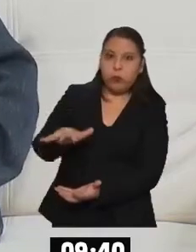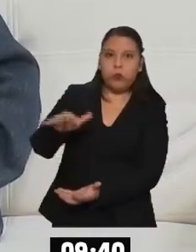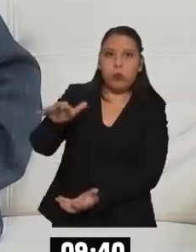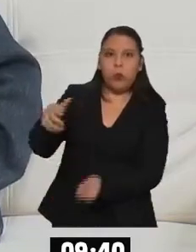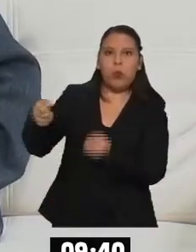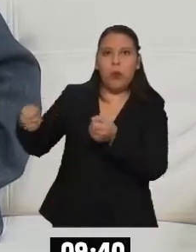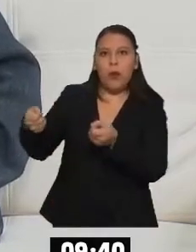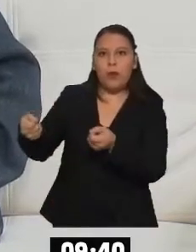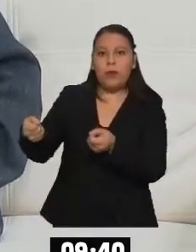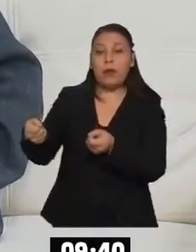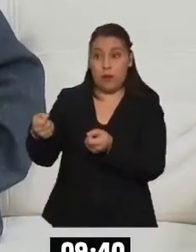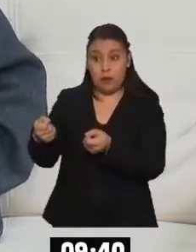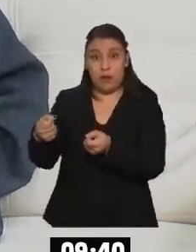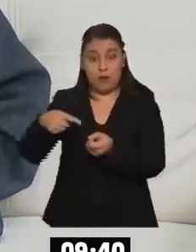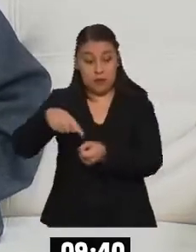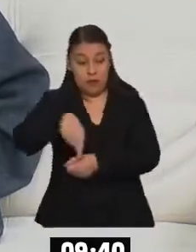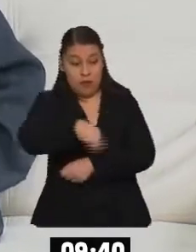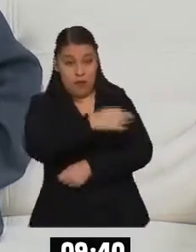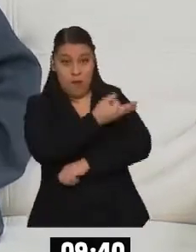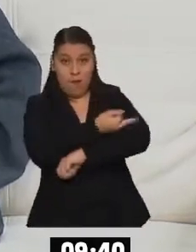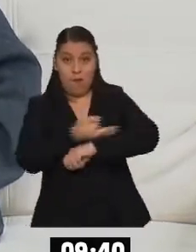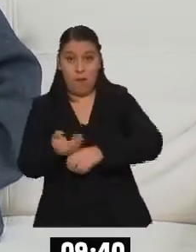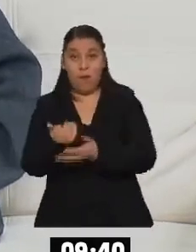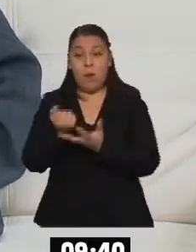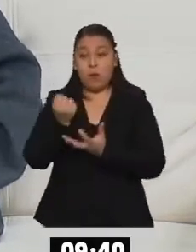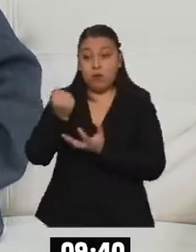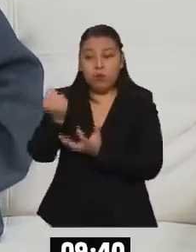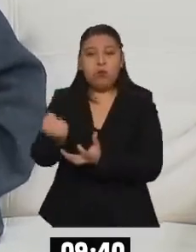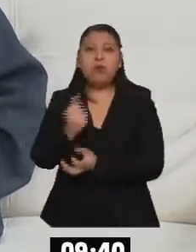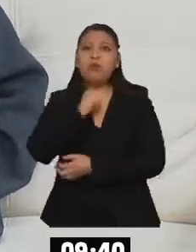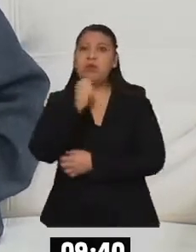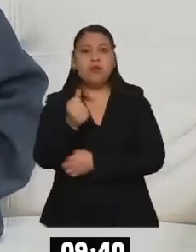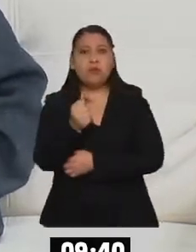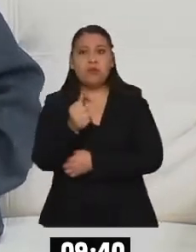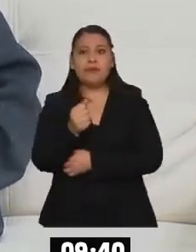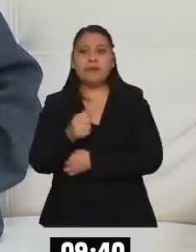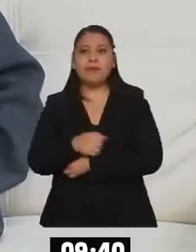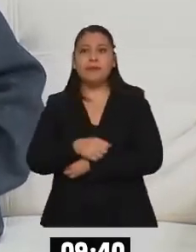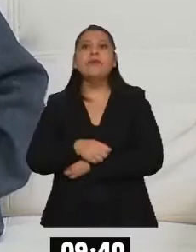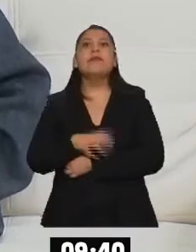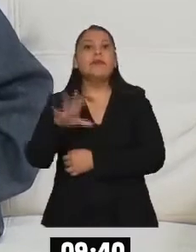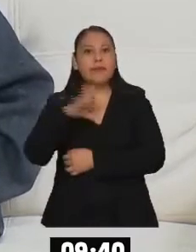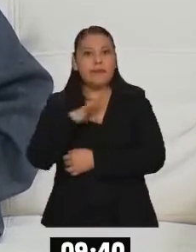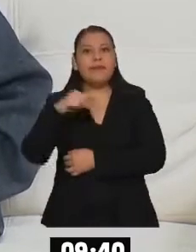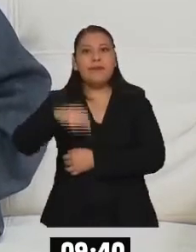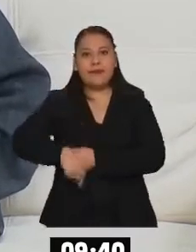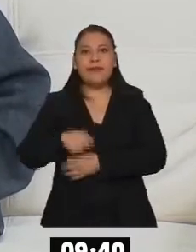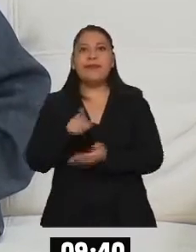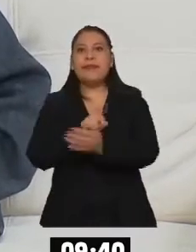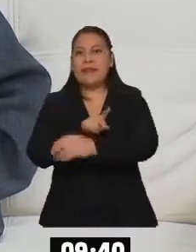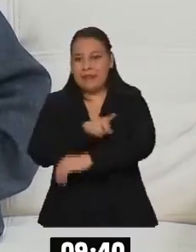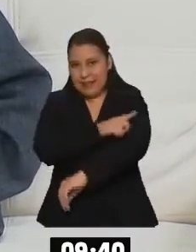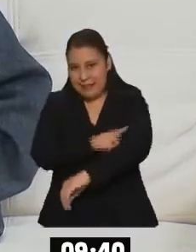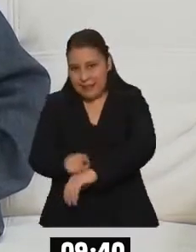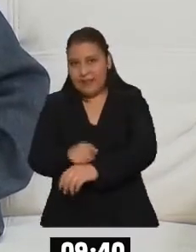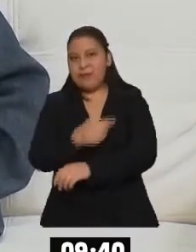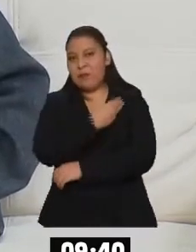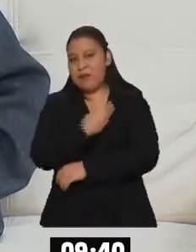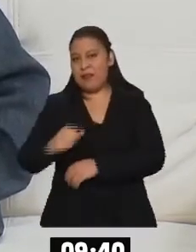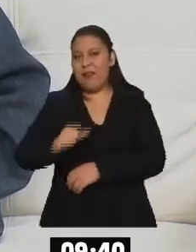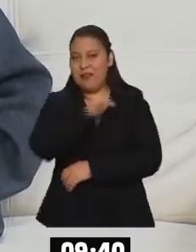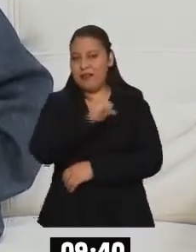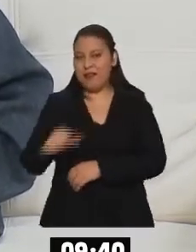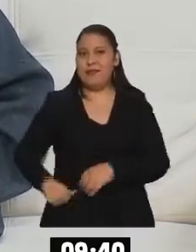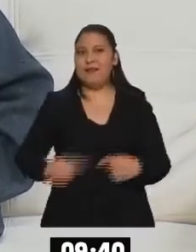un peso en estas los nuestros delegaciones no me sobre a todas las delegaciones más afectadas por la inequidad